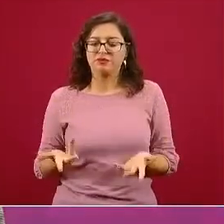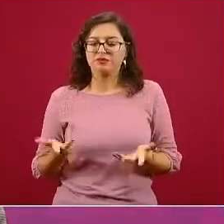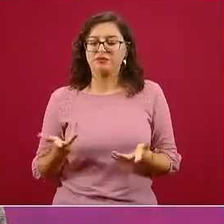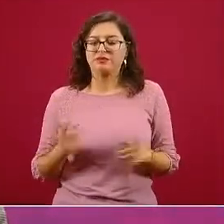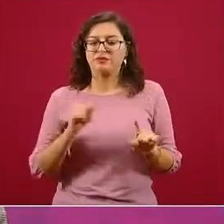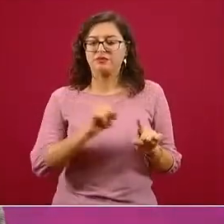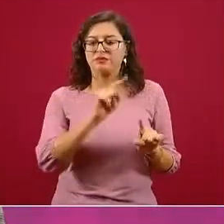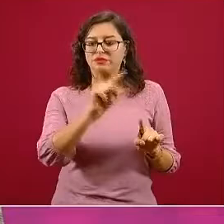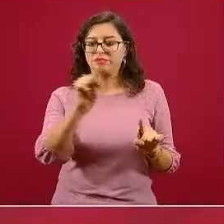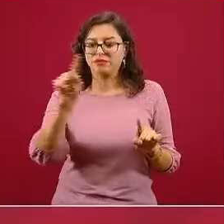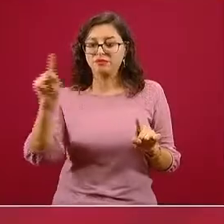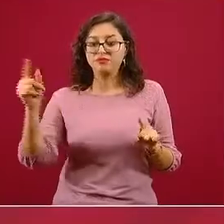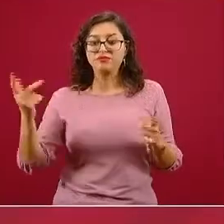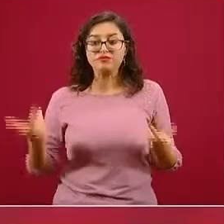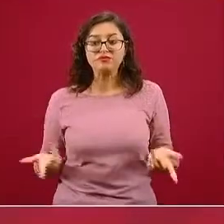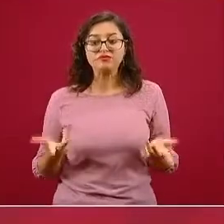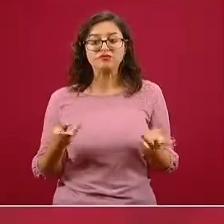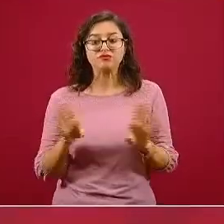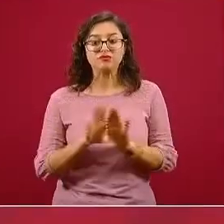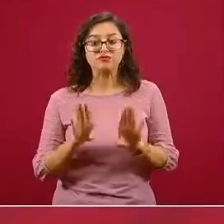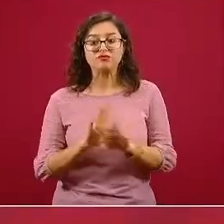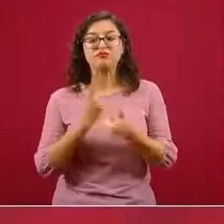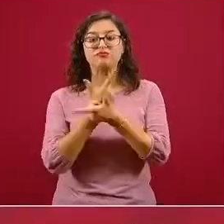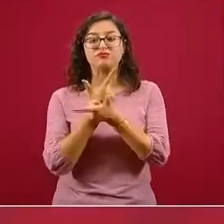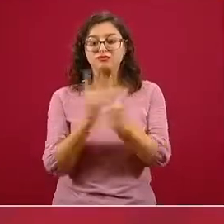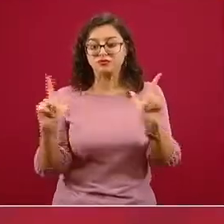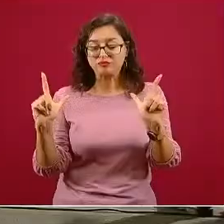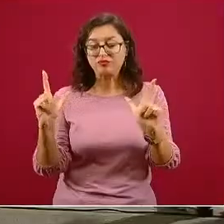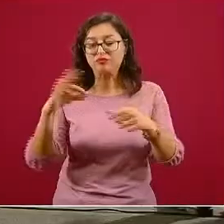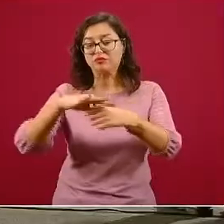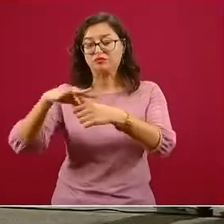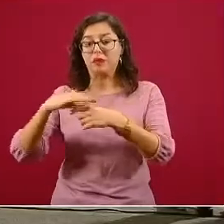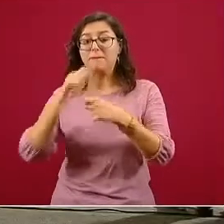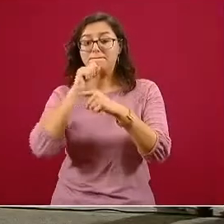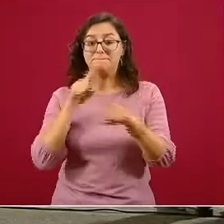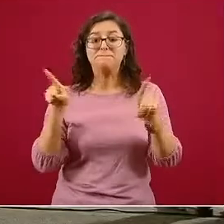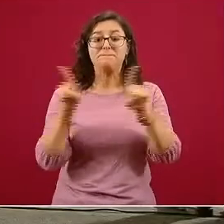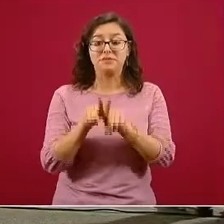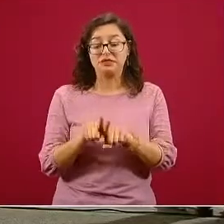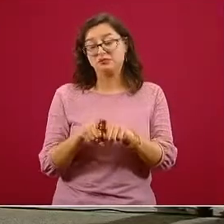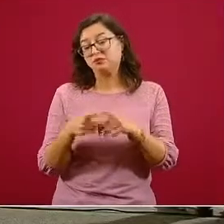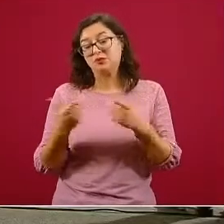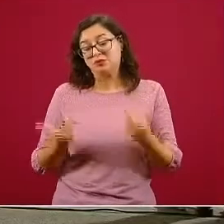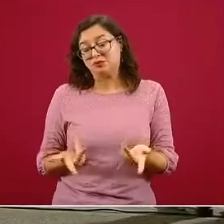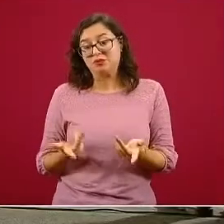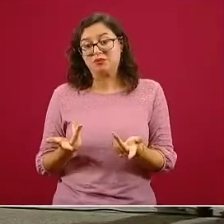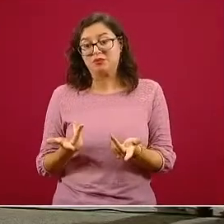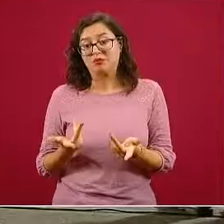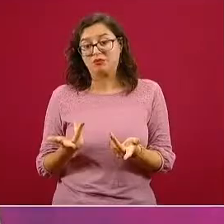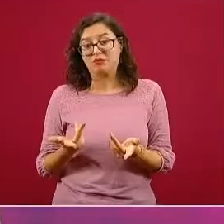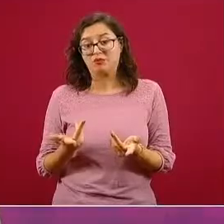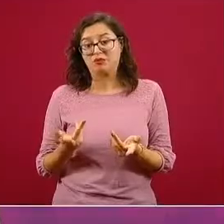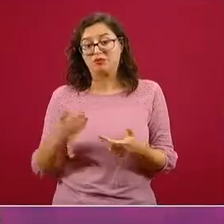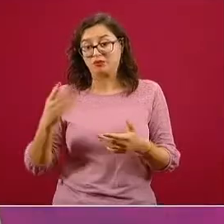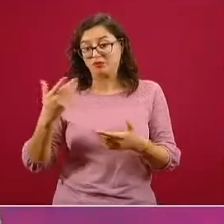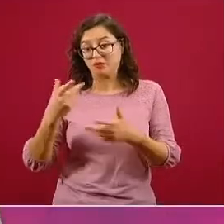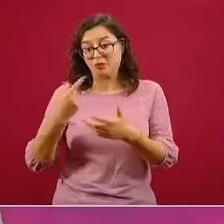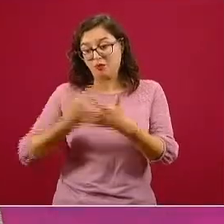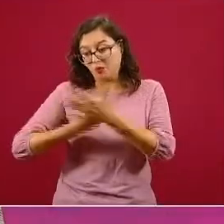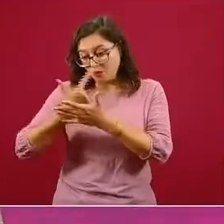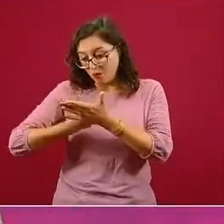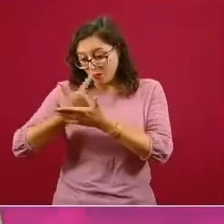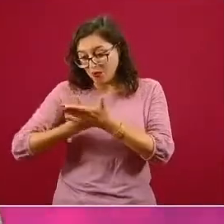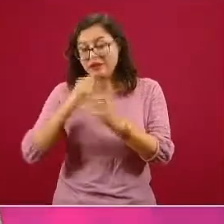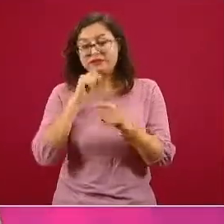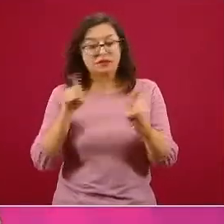haya campañas de promoción libres y también que haya una emisión del sufragio y en su momento recuento de los votos en